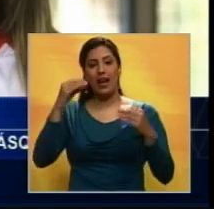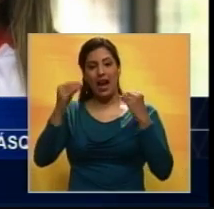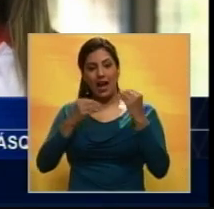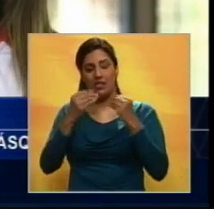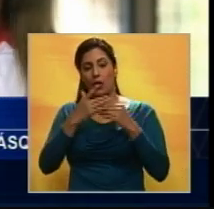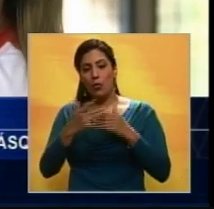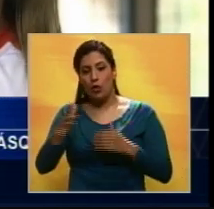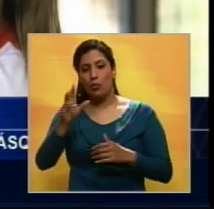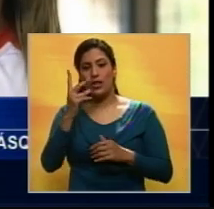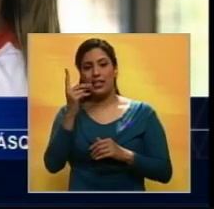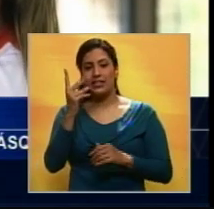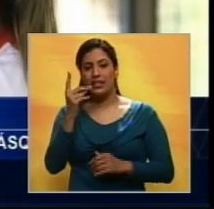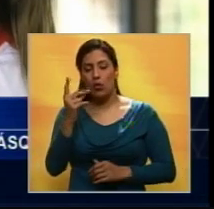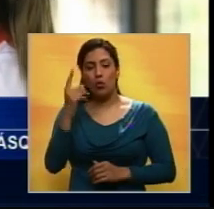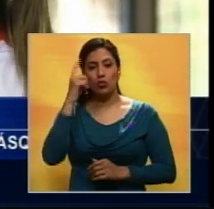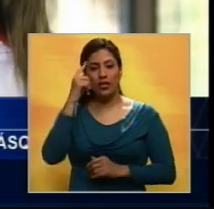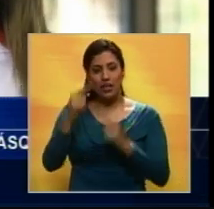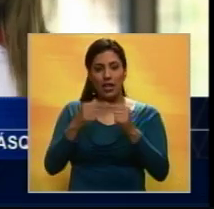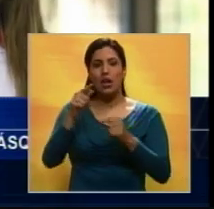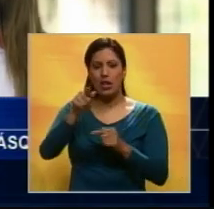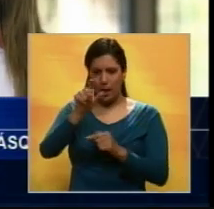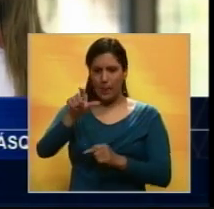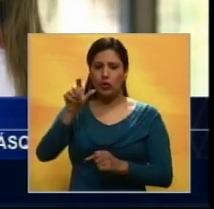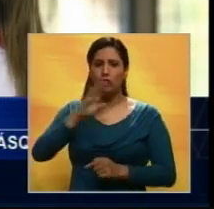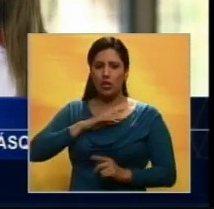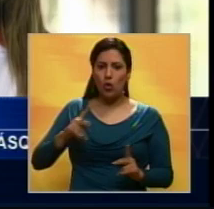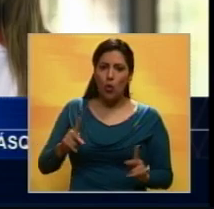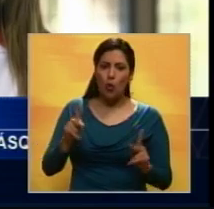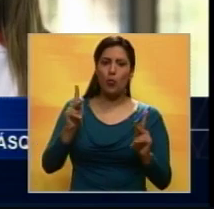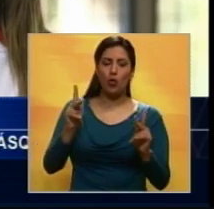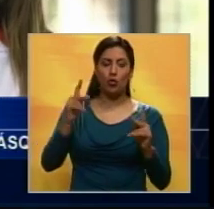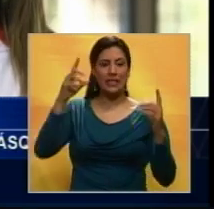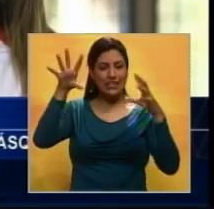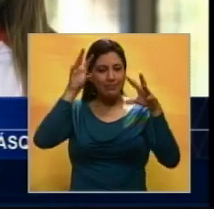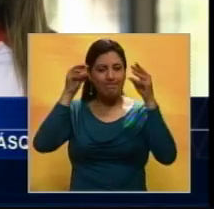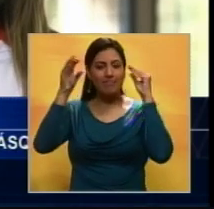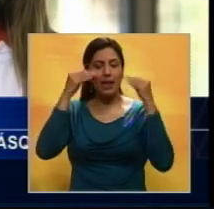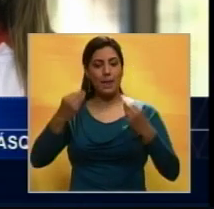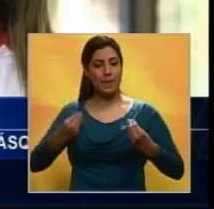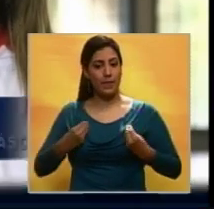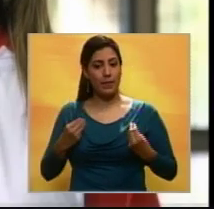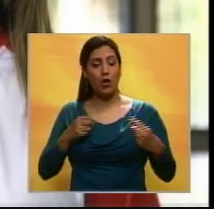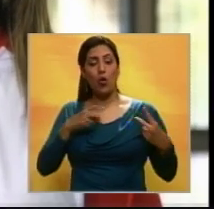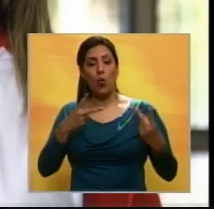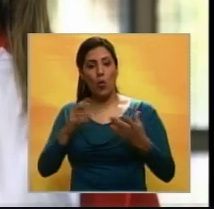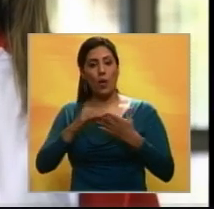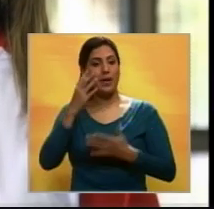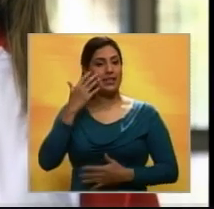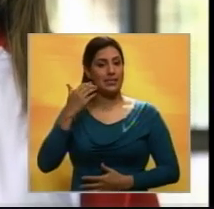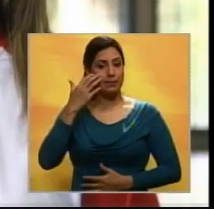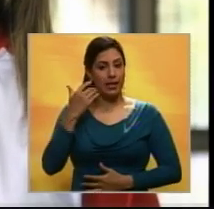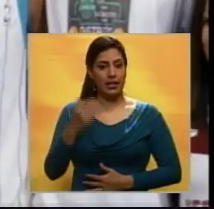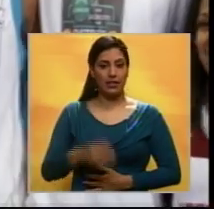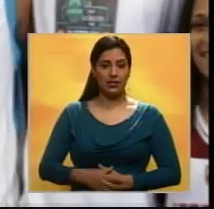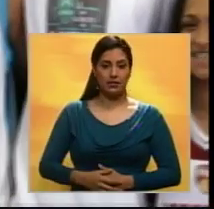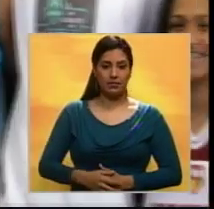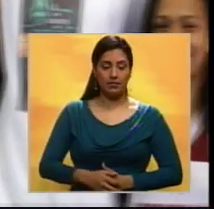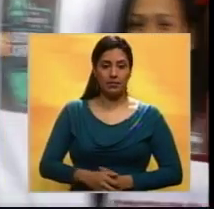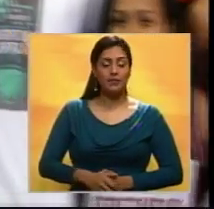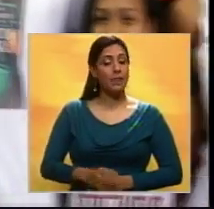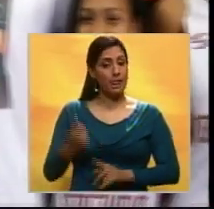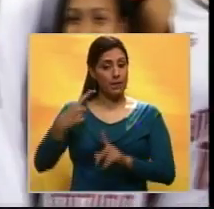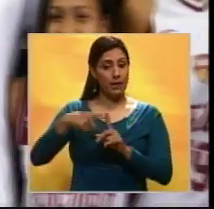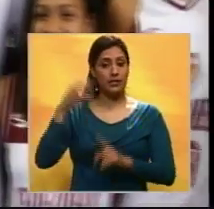celebrarlo en nuestra segunda edición y allí ellos van a tener la oportunidad de formarse y de vivir nuevamente una experiencia NBA. Además